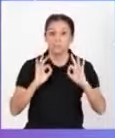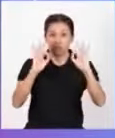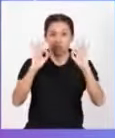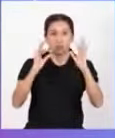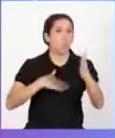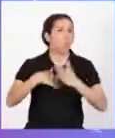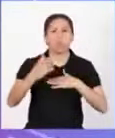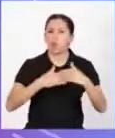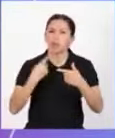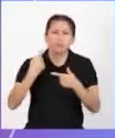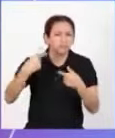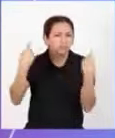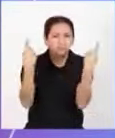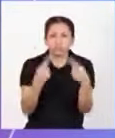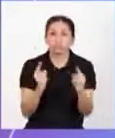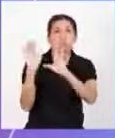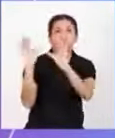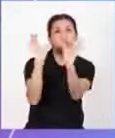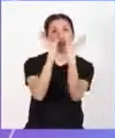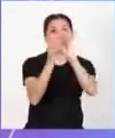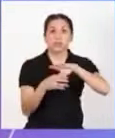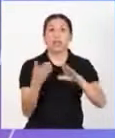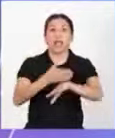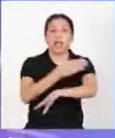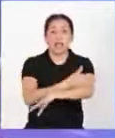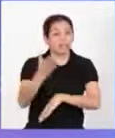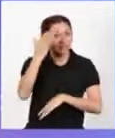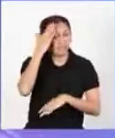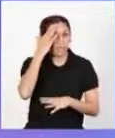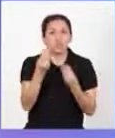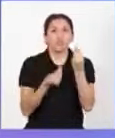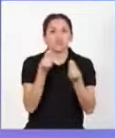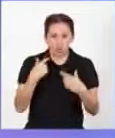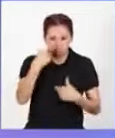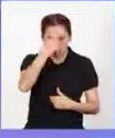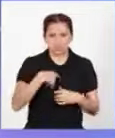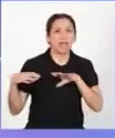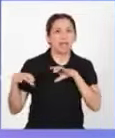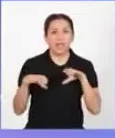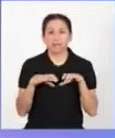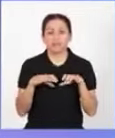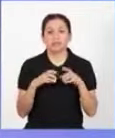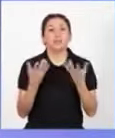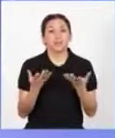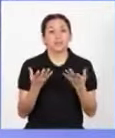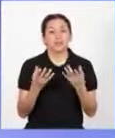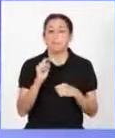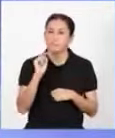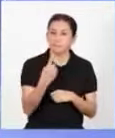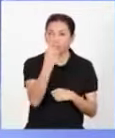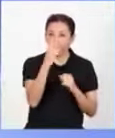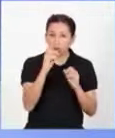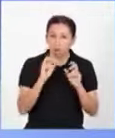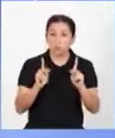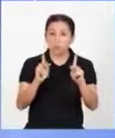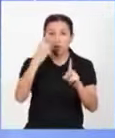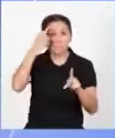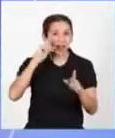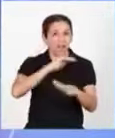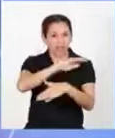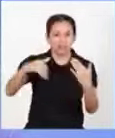disminuir los riesgos ante cualquier fenómeno natural y saber cómo actuar ante estos eventos, sino que es